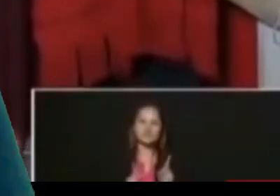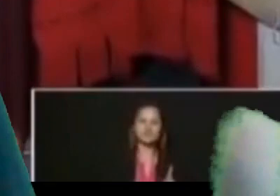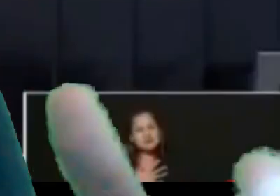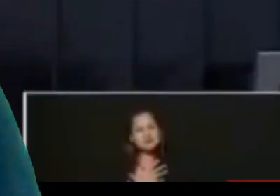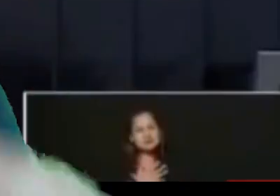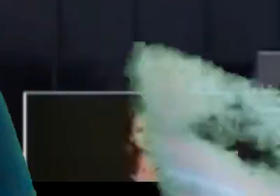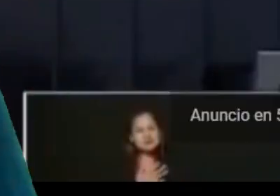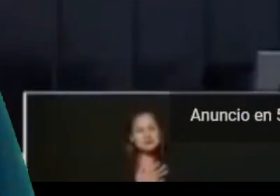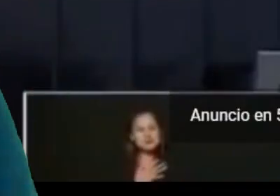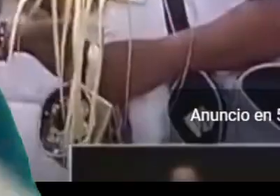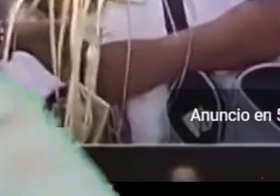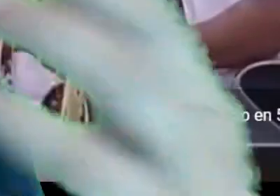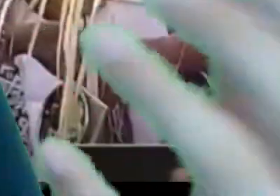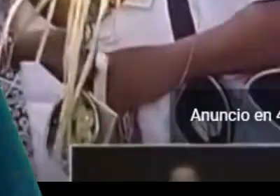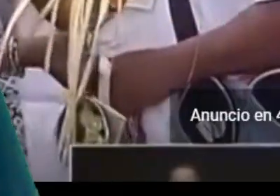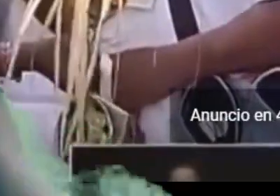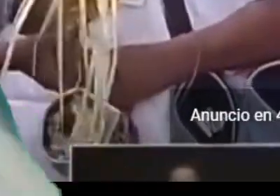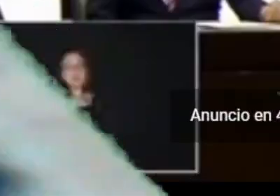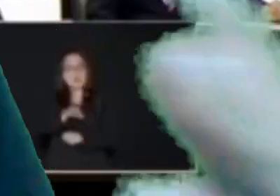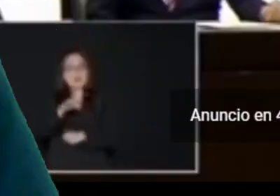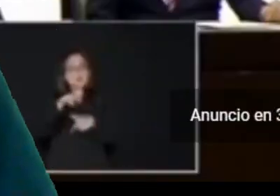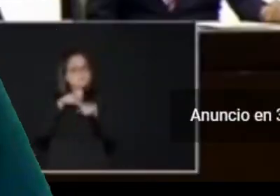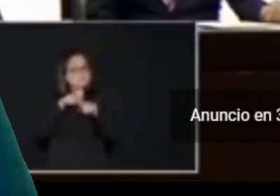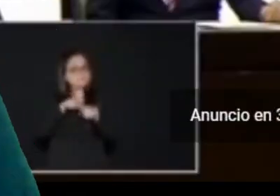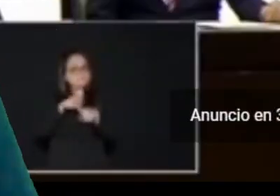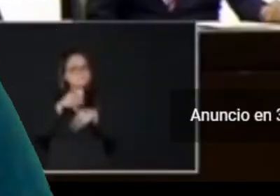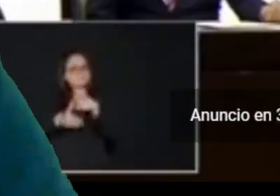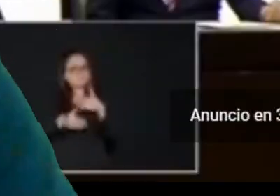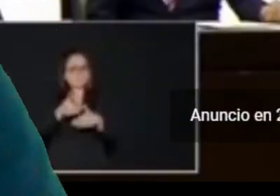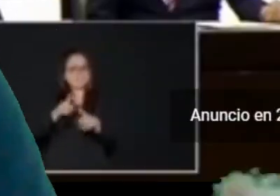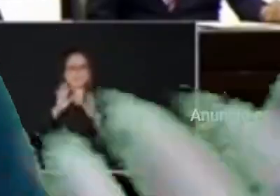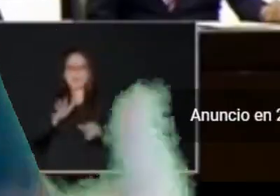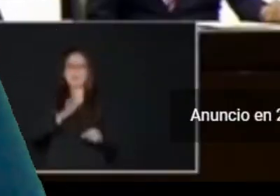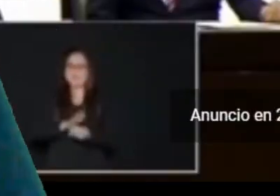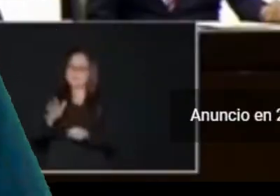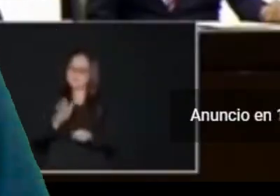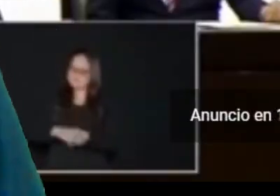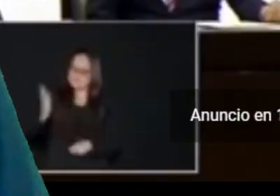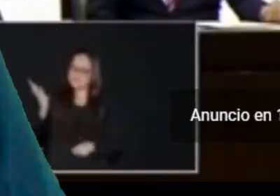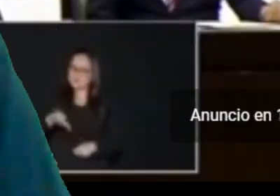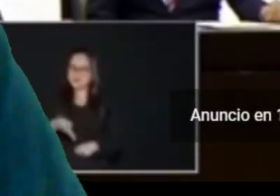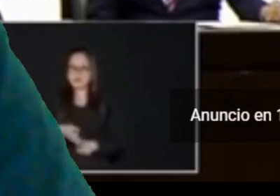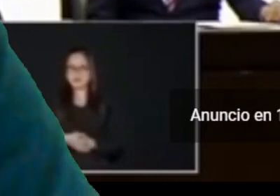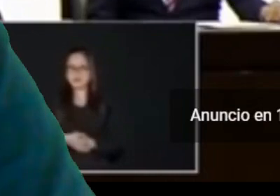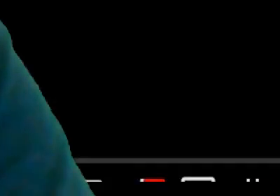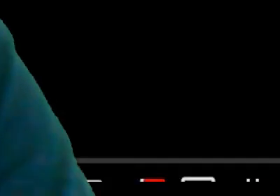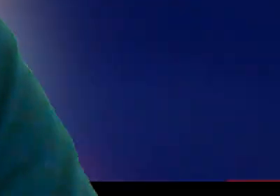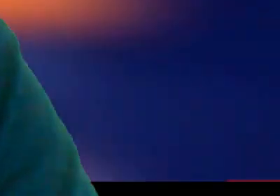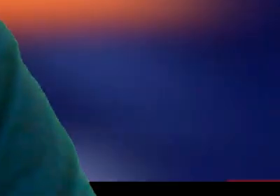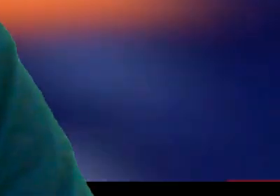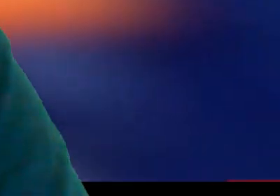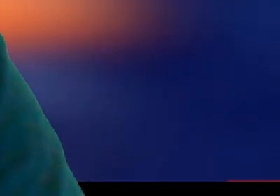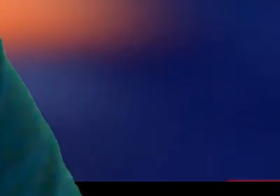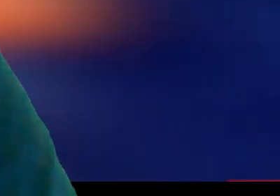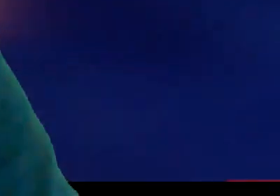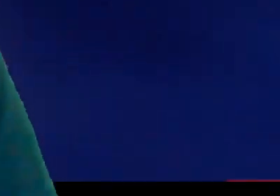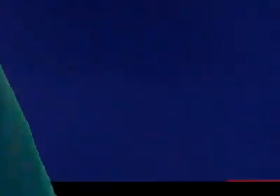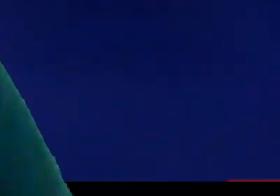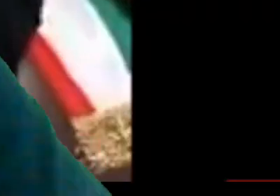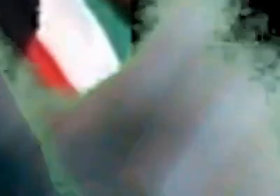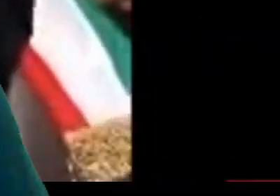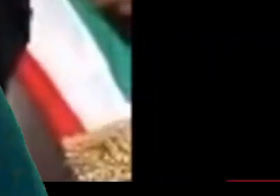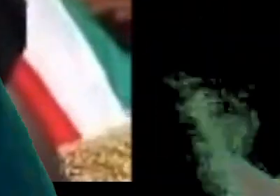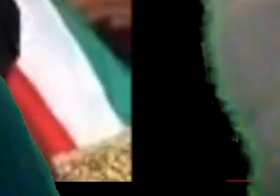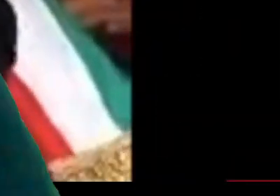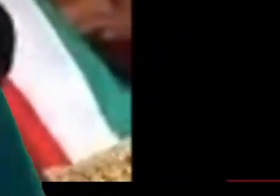están funcionando las refinerías a su máxima capacidad, pues se tenía que,